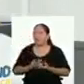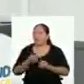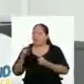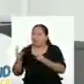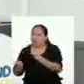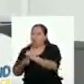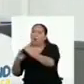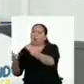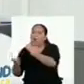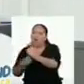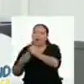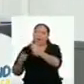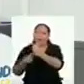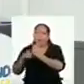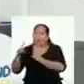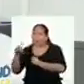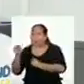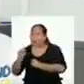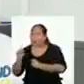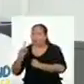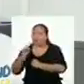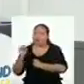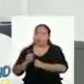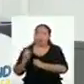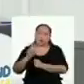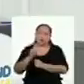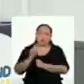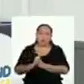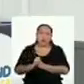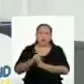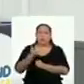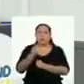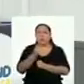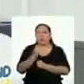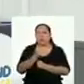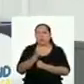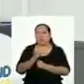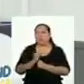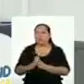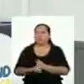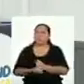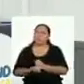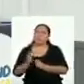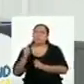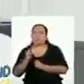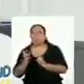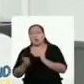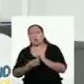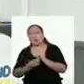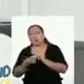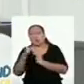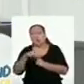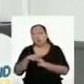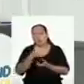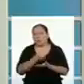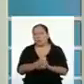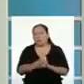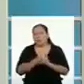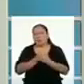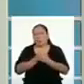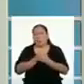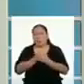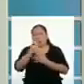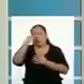ahorro un sol durante 10 días, serían 10 soles. De hecho, sería un ahorro, pero no me ayudaría a cumplir mi sueño.